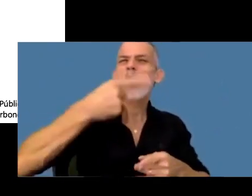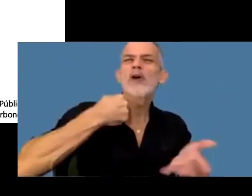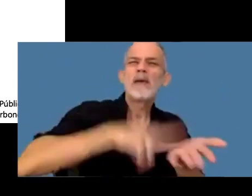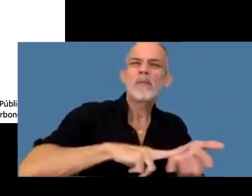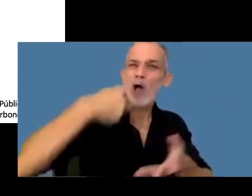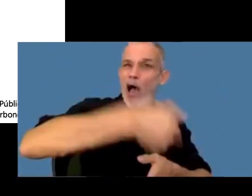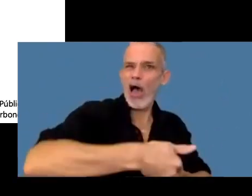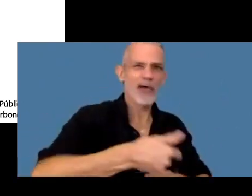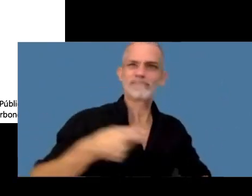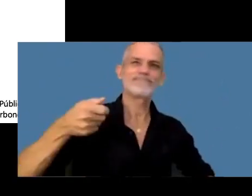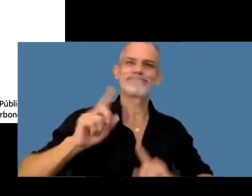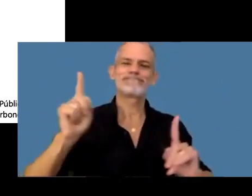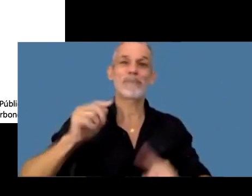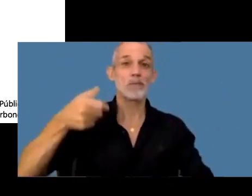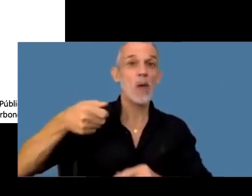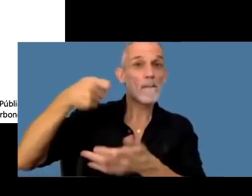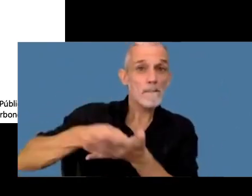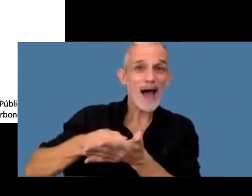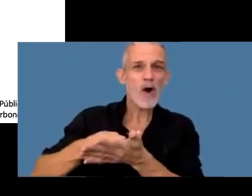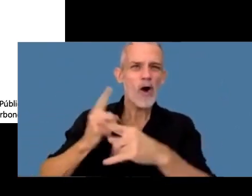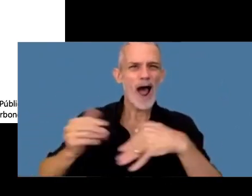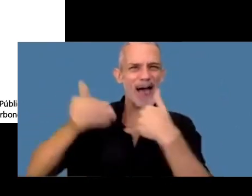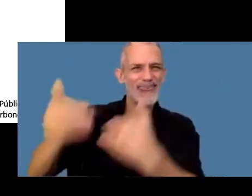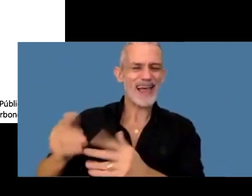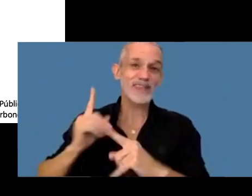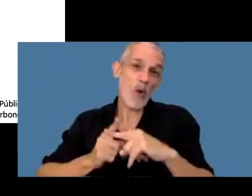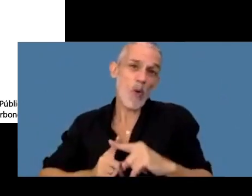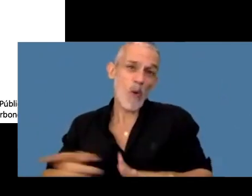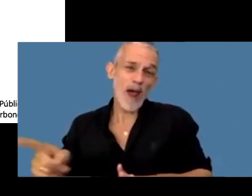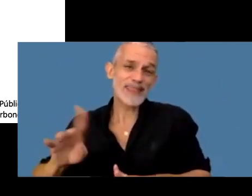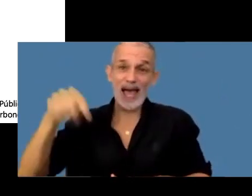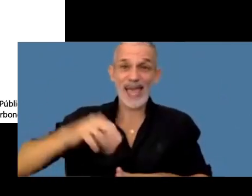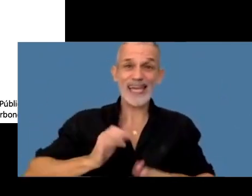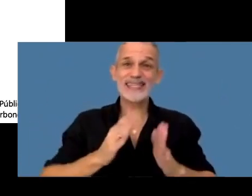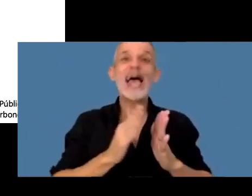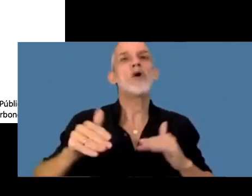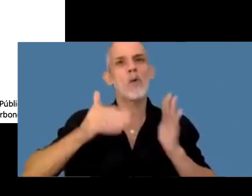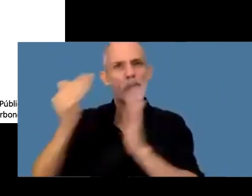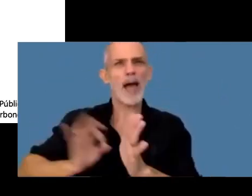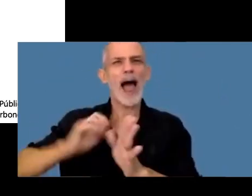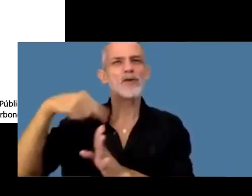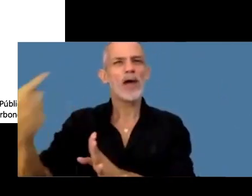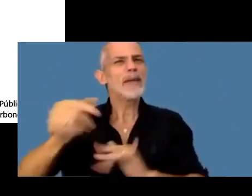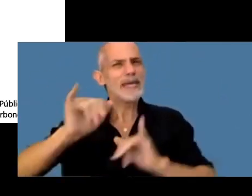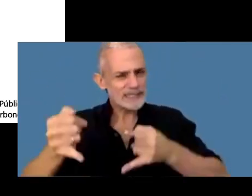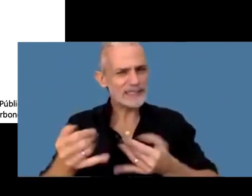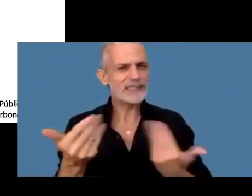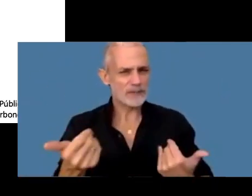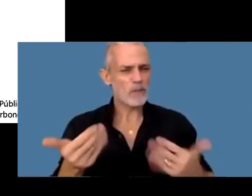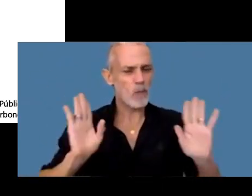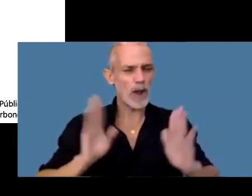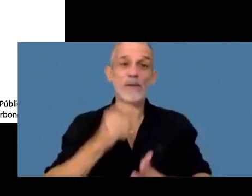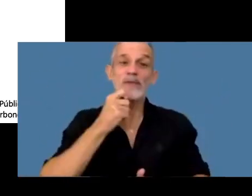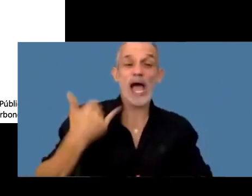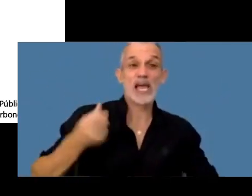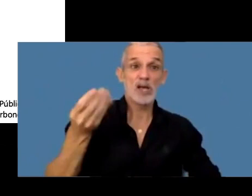Entonces, ese pago a cuenta que yo puedo no haber utilizado en este ejercicio, lo puedo utilizar para el ejercicio siguiente. Y si tengo un saldo, lo puedo